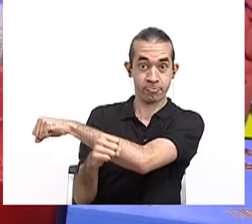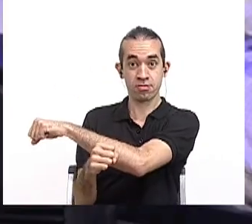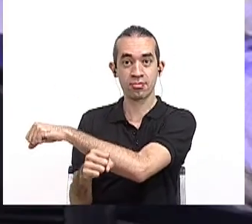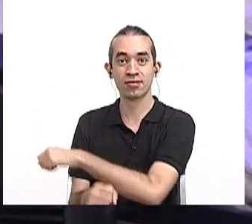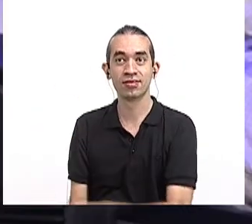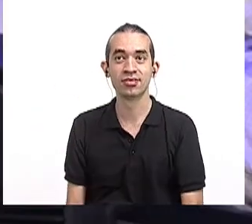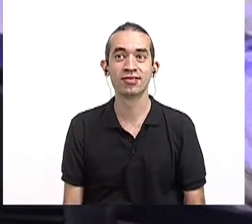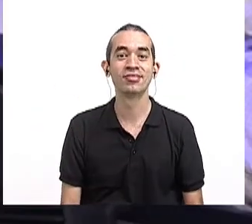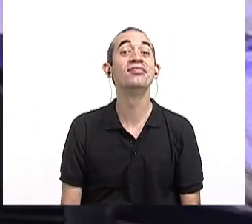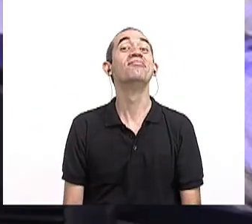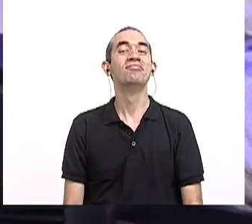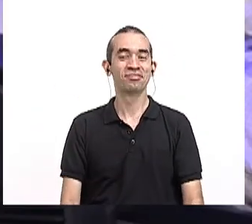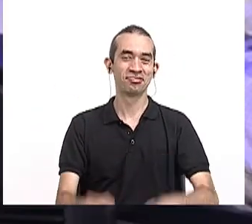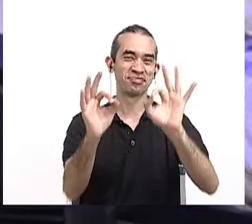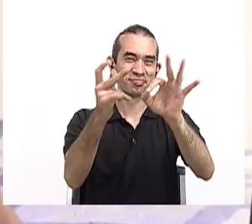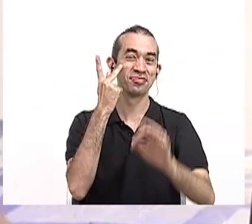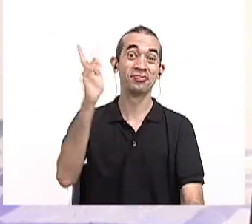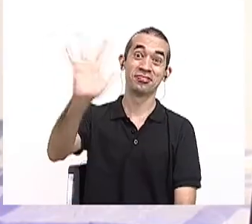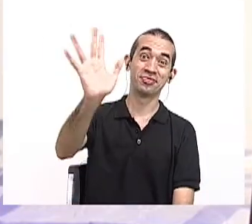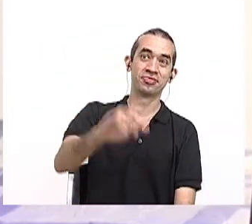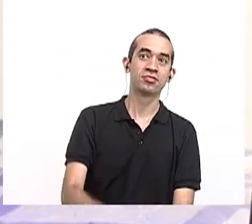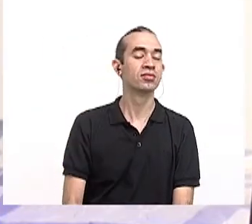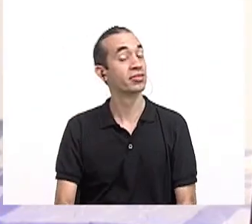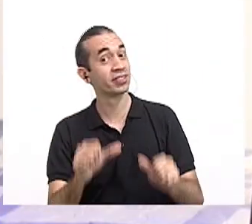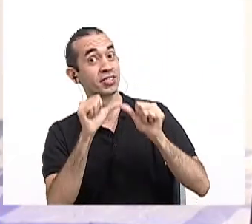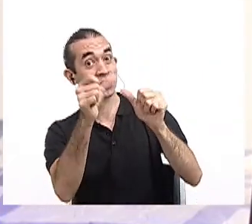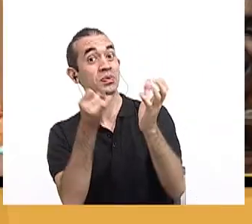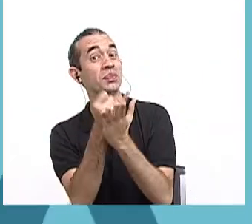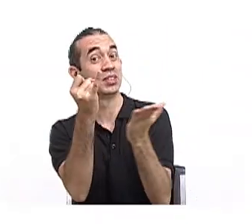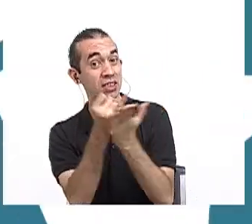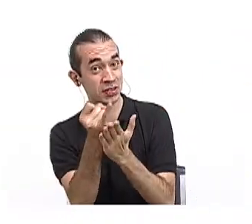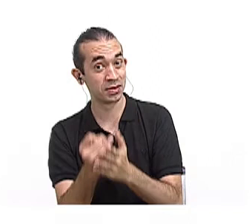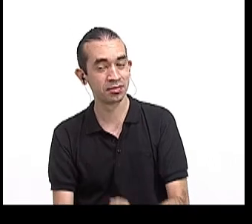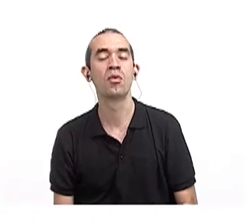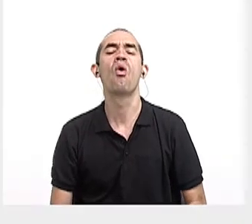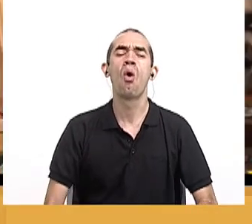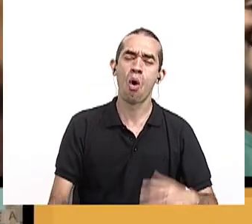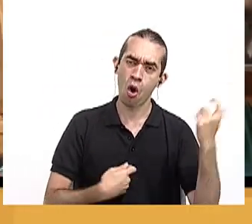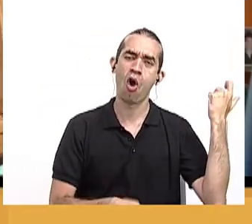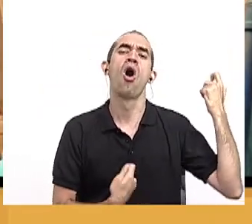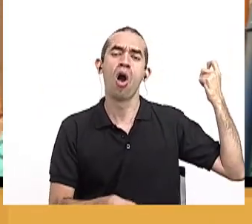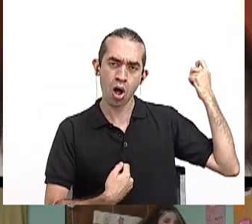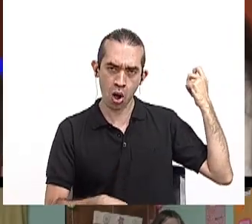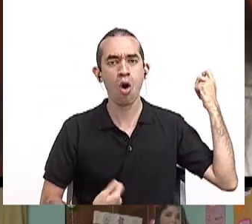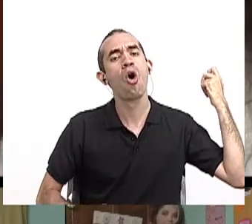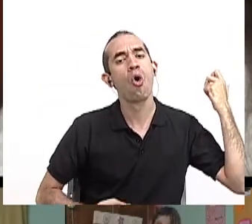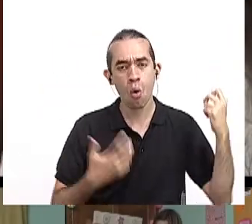partida. Bueno, nos vemos. Sigamos investigando.